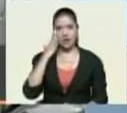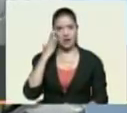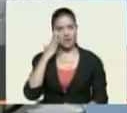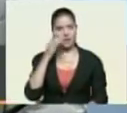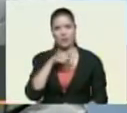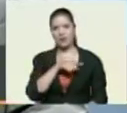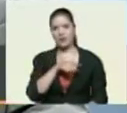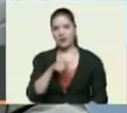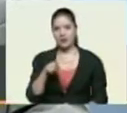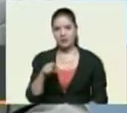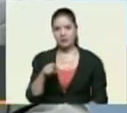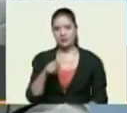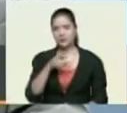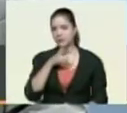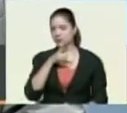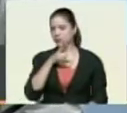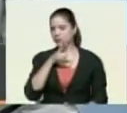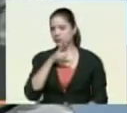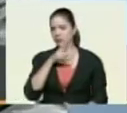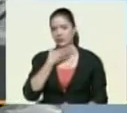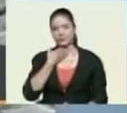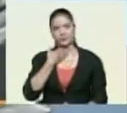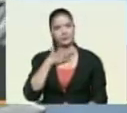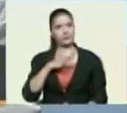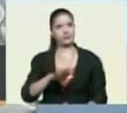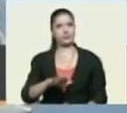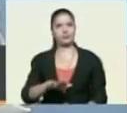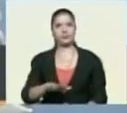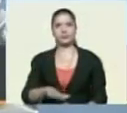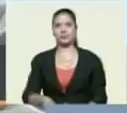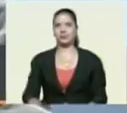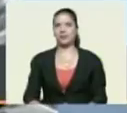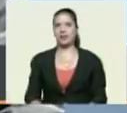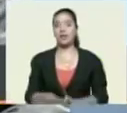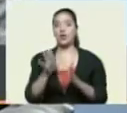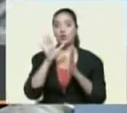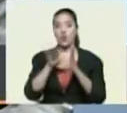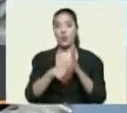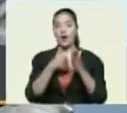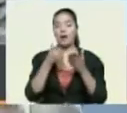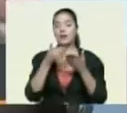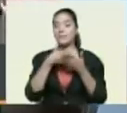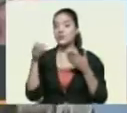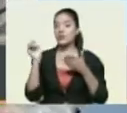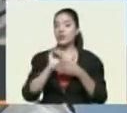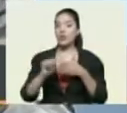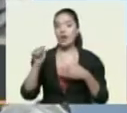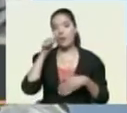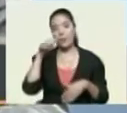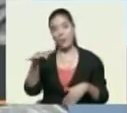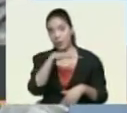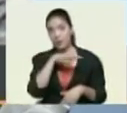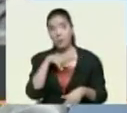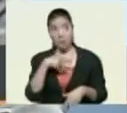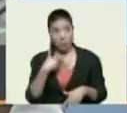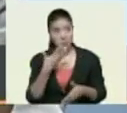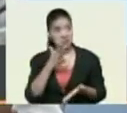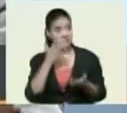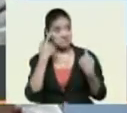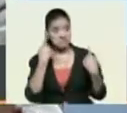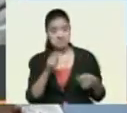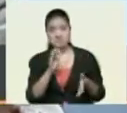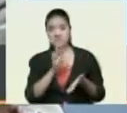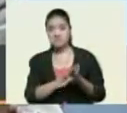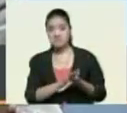tan aberrantes, ¿verdad?, de robarle los millones de dólares al pueblo, podían quedar impunes. En